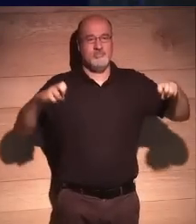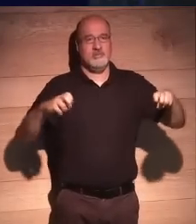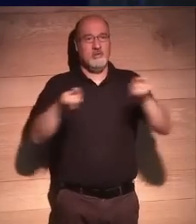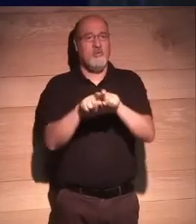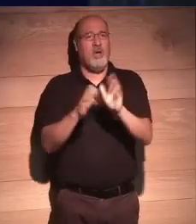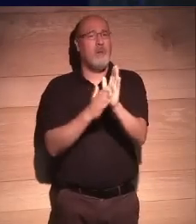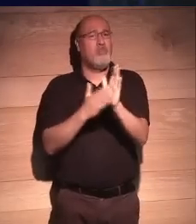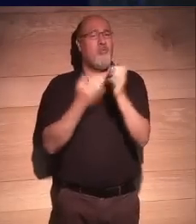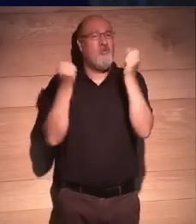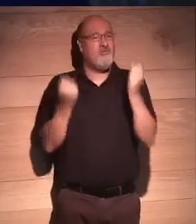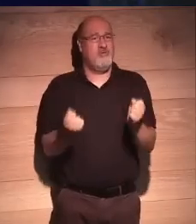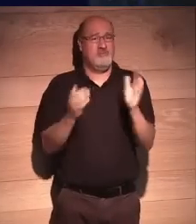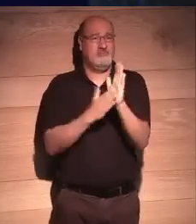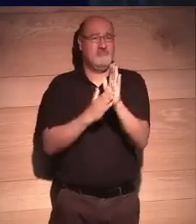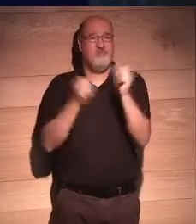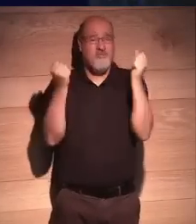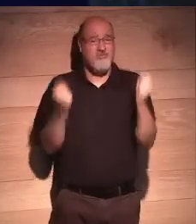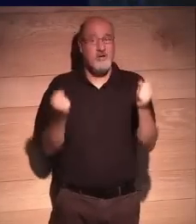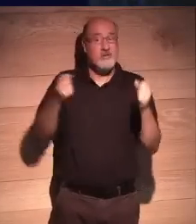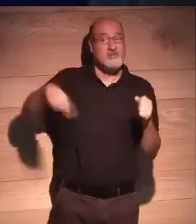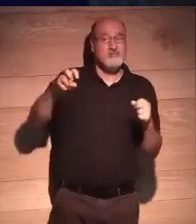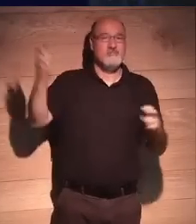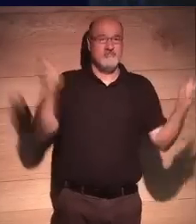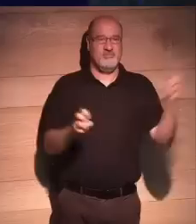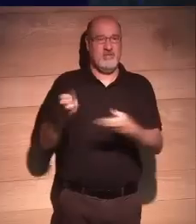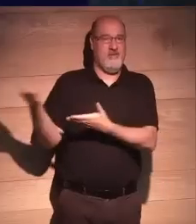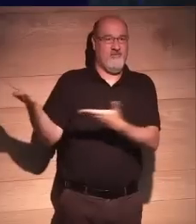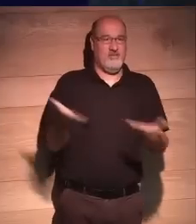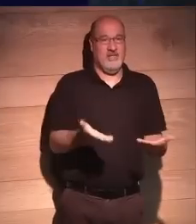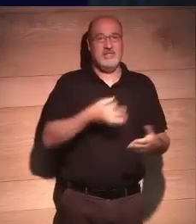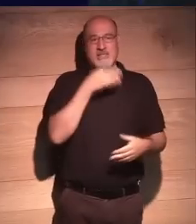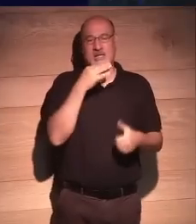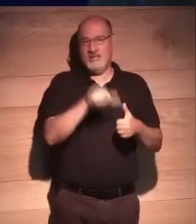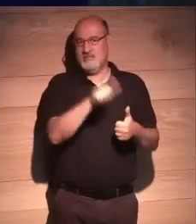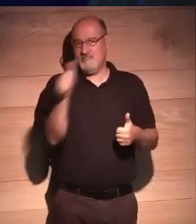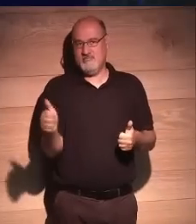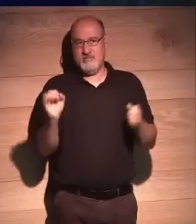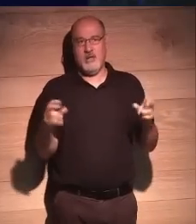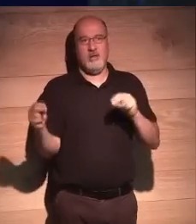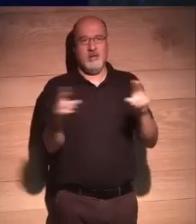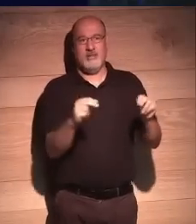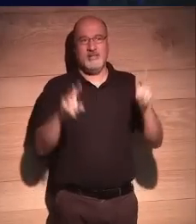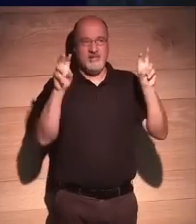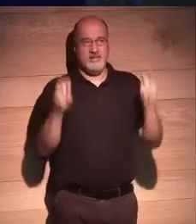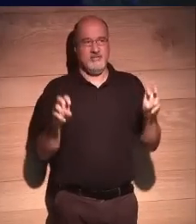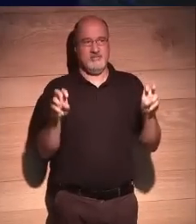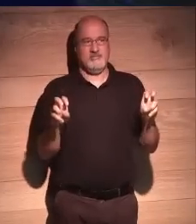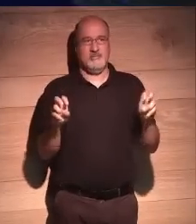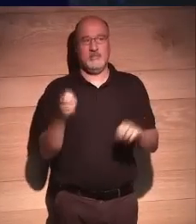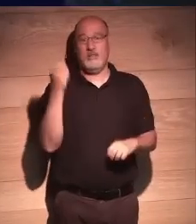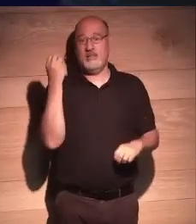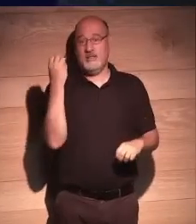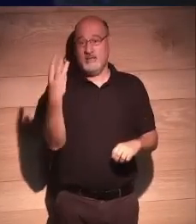con un fuerte aplauso a los invitados de esta tarde con los que vamos a charlar. Tendremos a